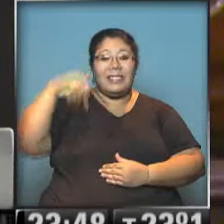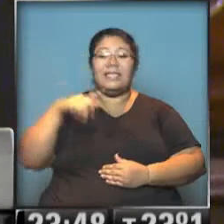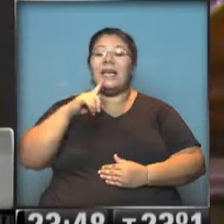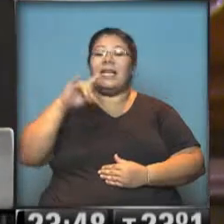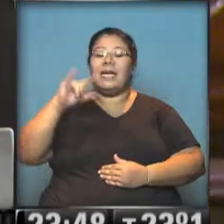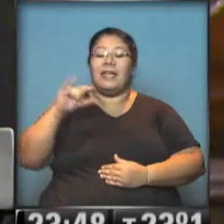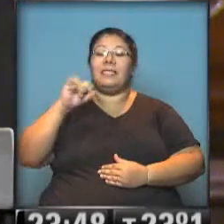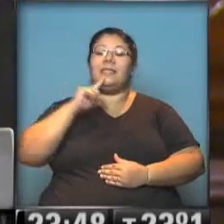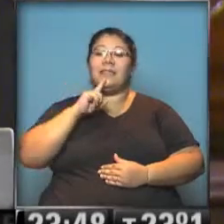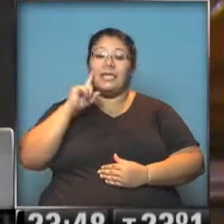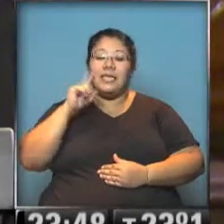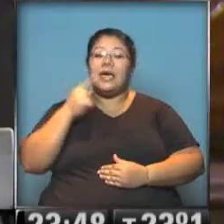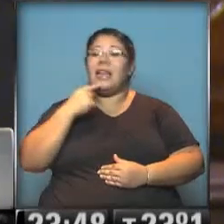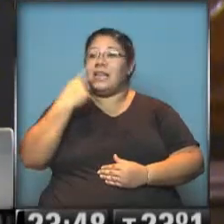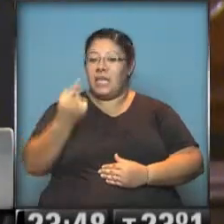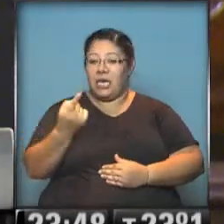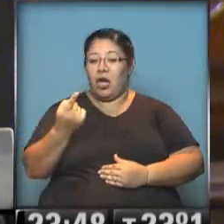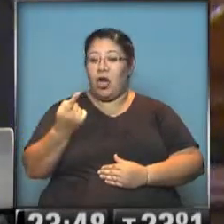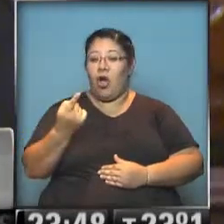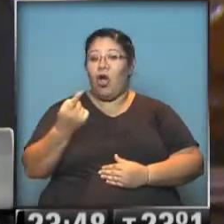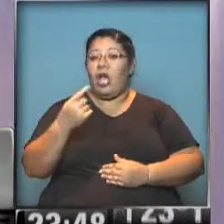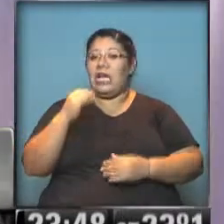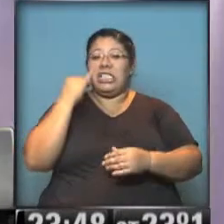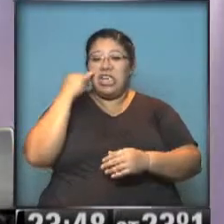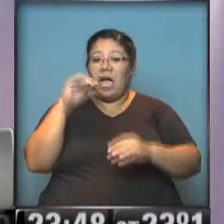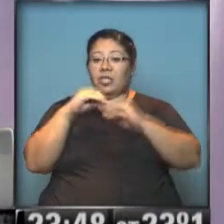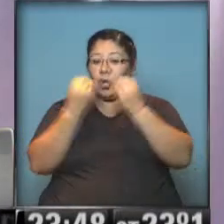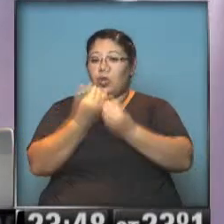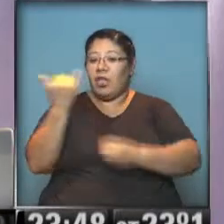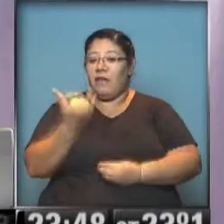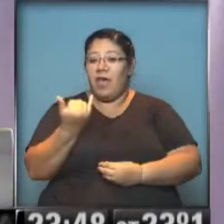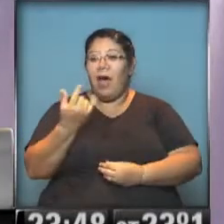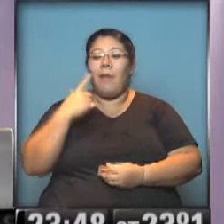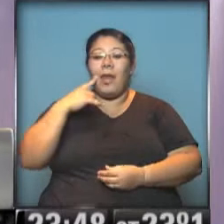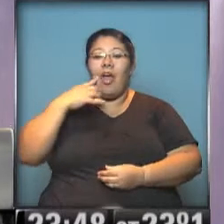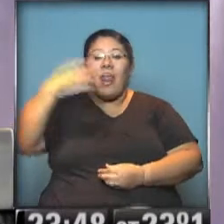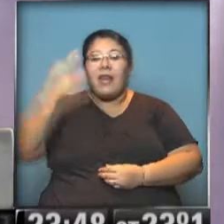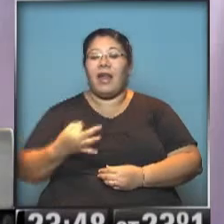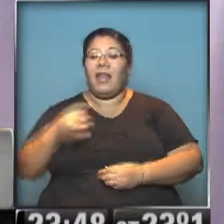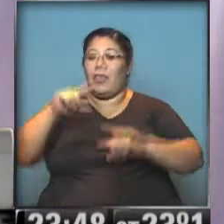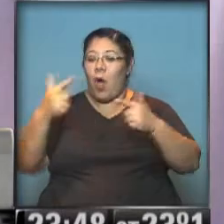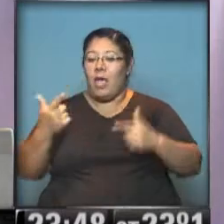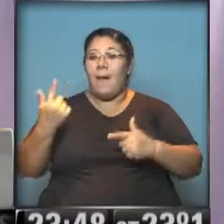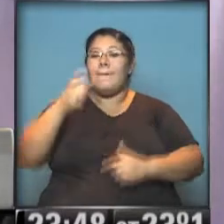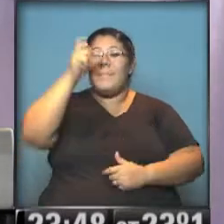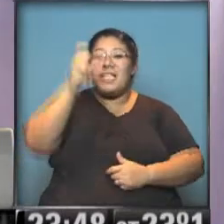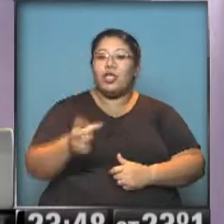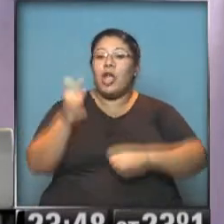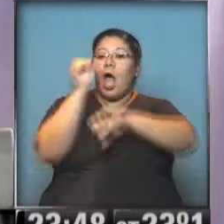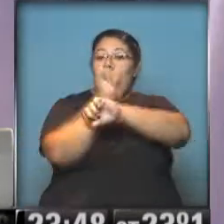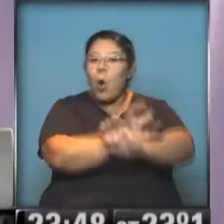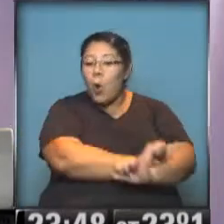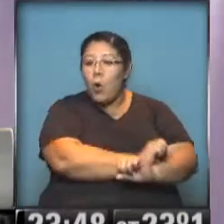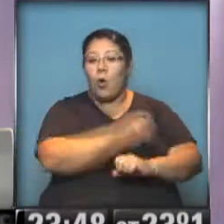cosa juzgada, cuando la realidad no es así. No hay ningún procesado, no hay ninguna orden de